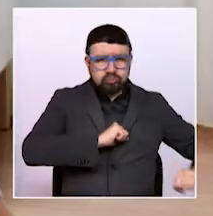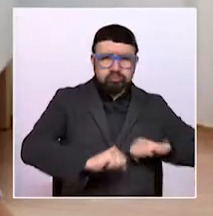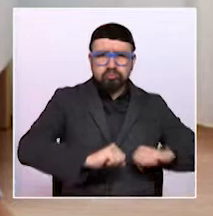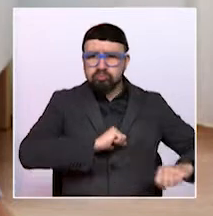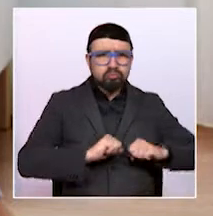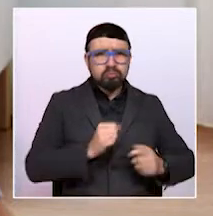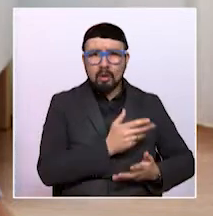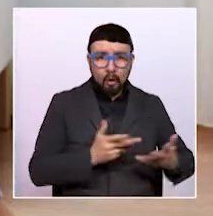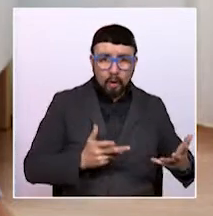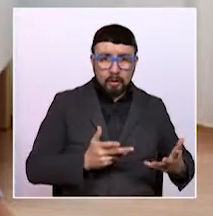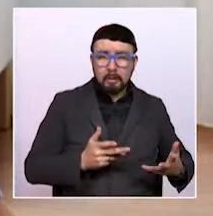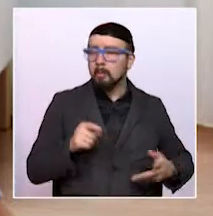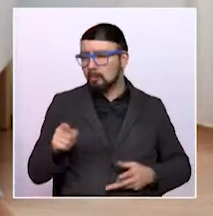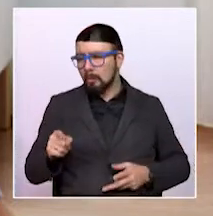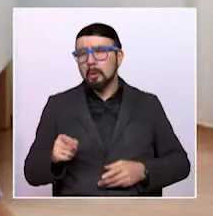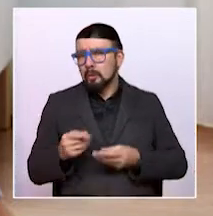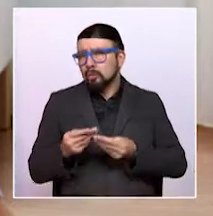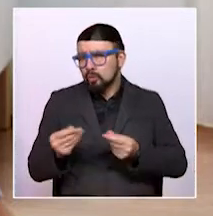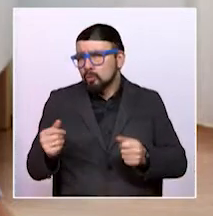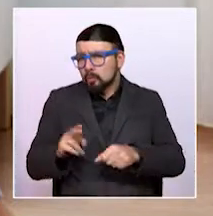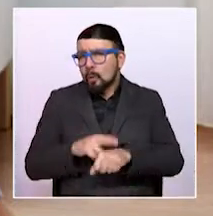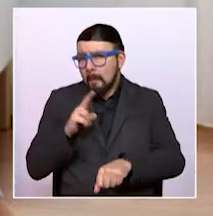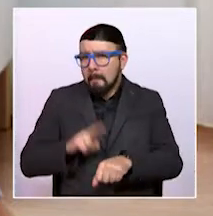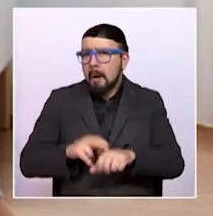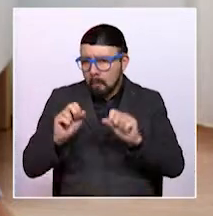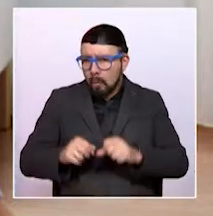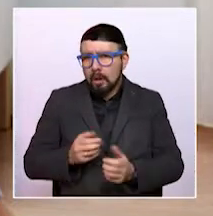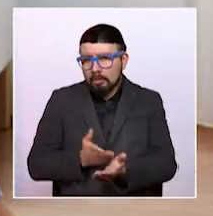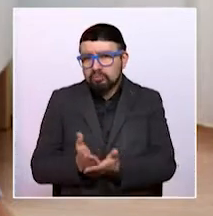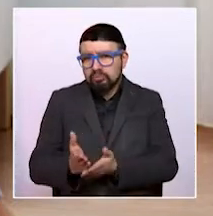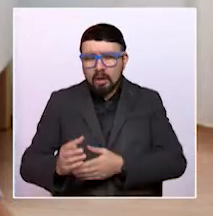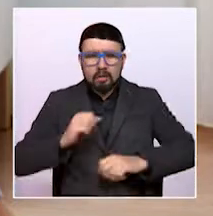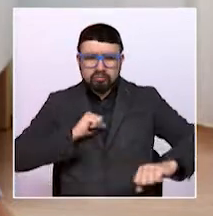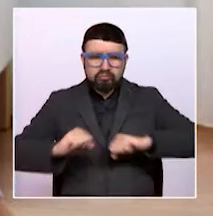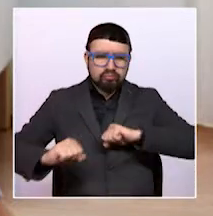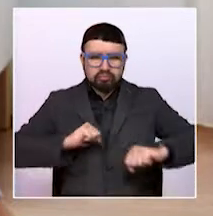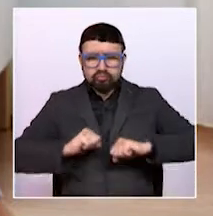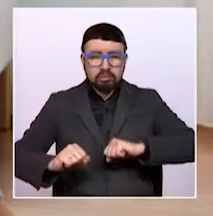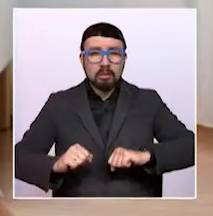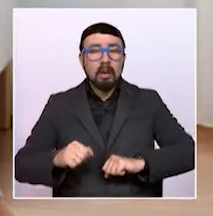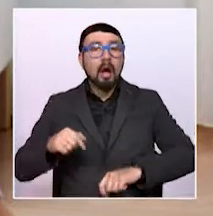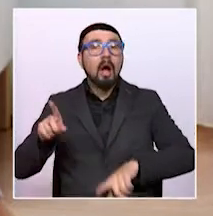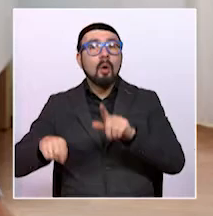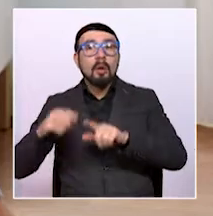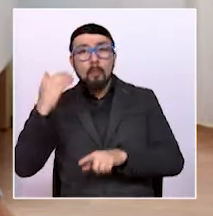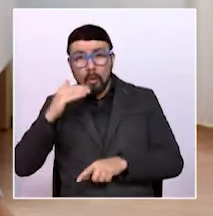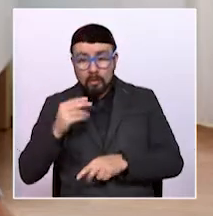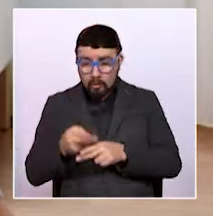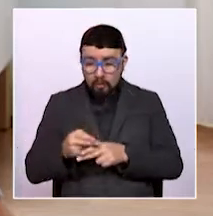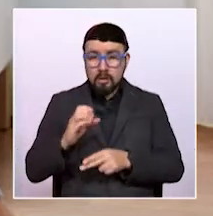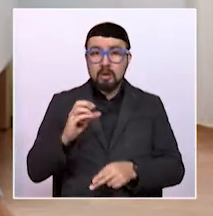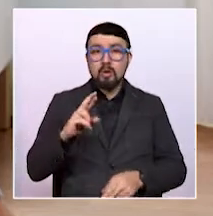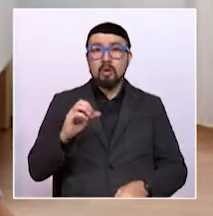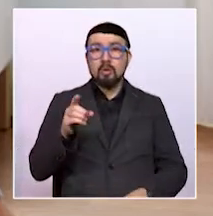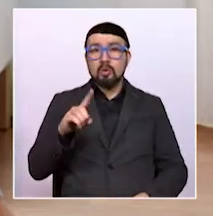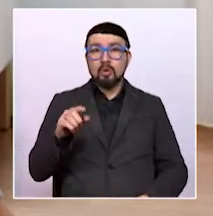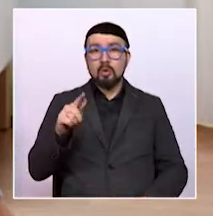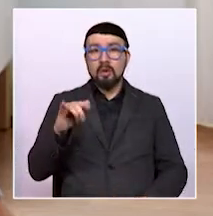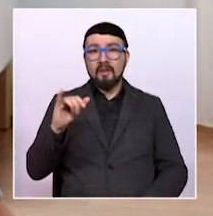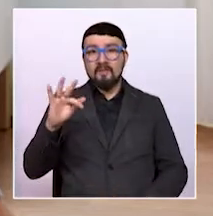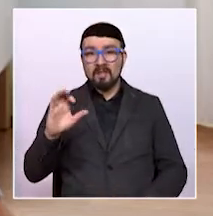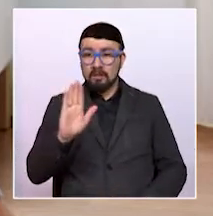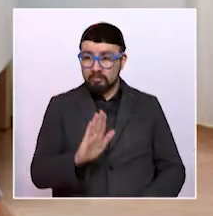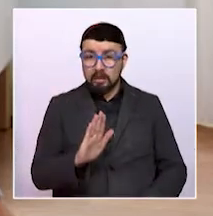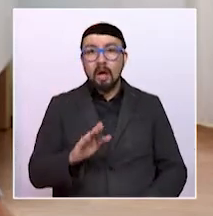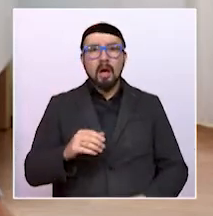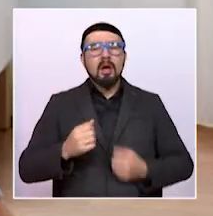incluso hemos visto pacientes que practican crossfit pueden continuarlo en una menor intensidad pero puede continuarse